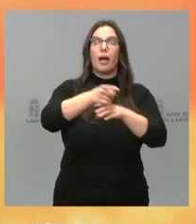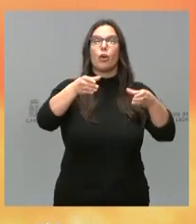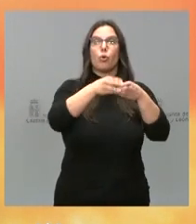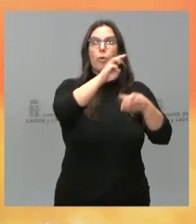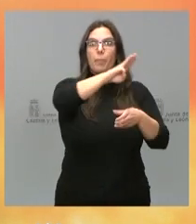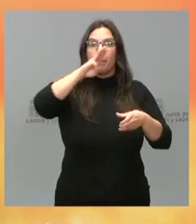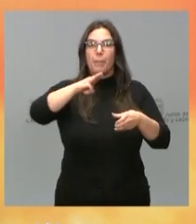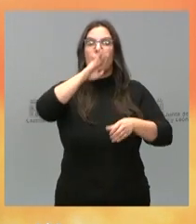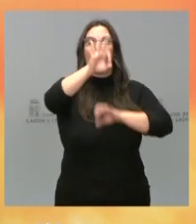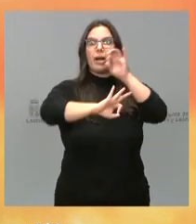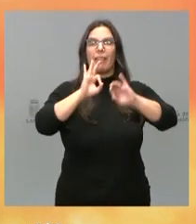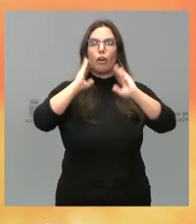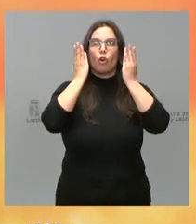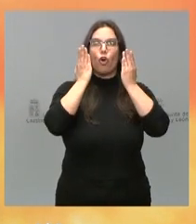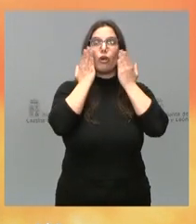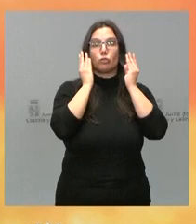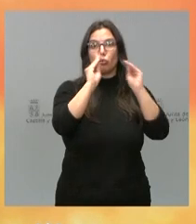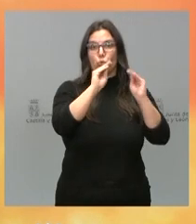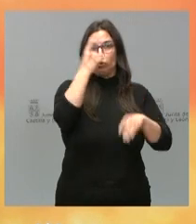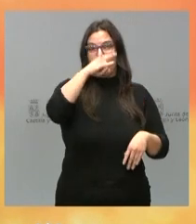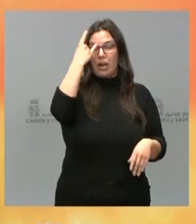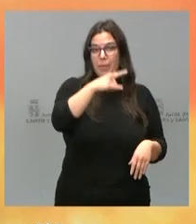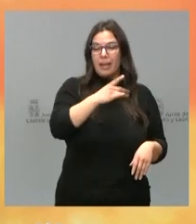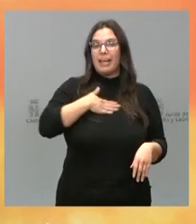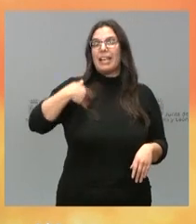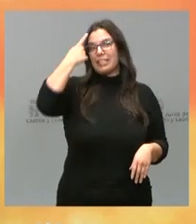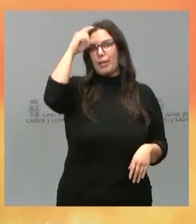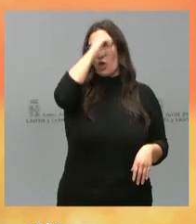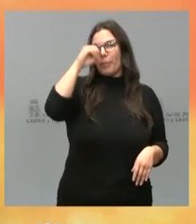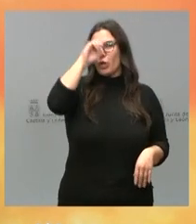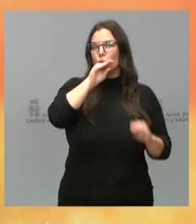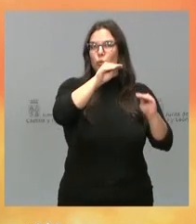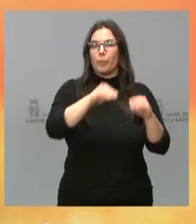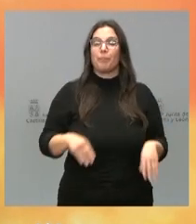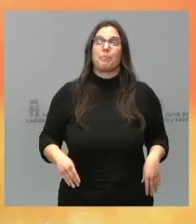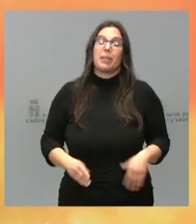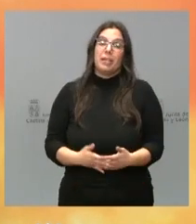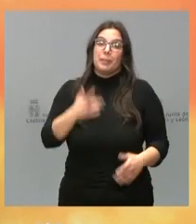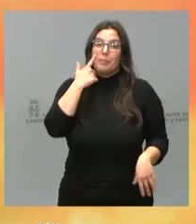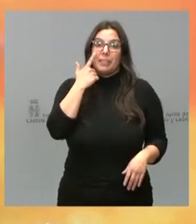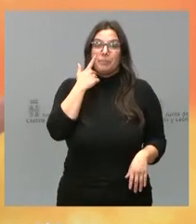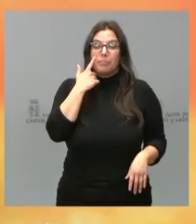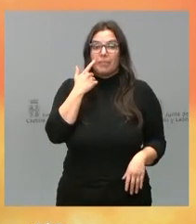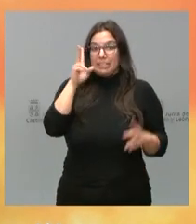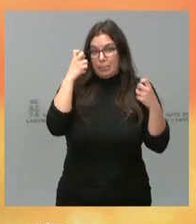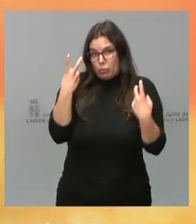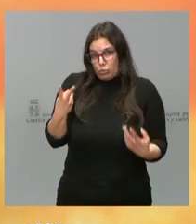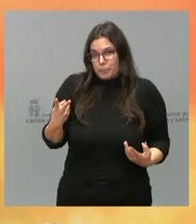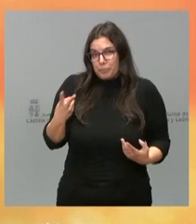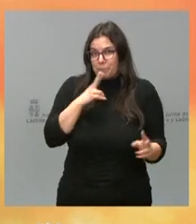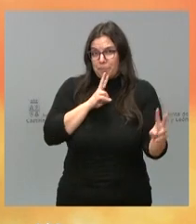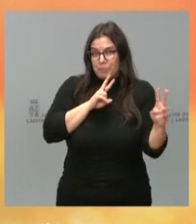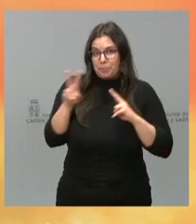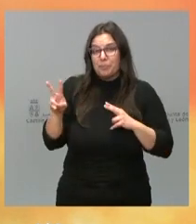no sé que no se convoca me gustaría conocer su opinión al respecto Gracias mire dos cuestiones